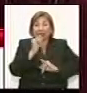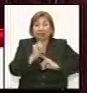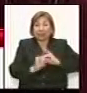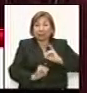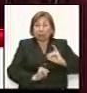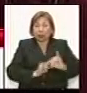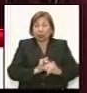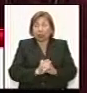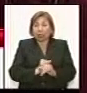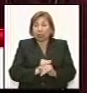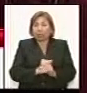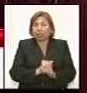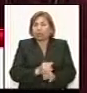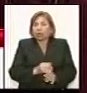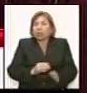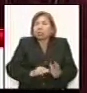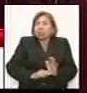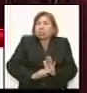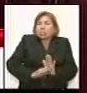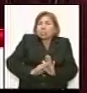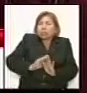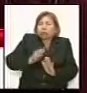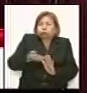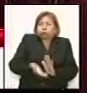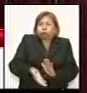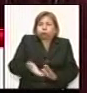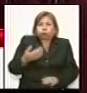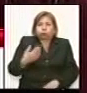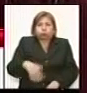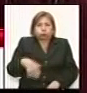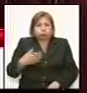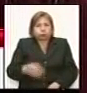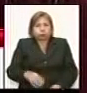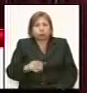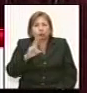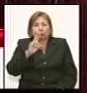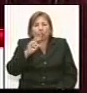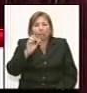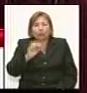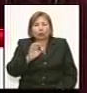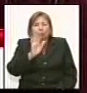la hiperinflación de Venezuela alcanzó